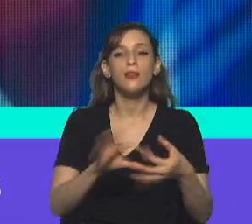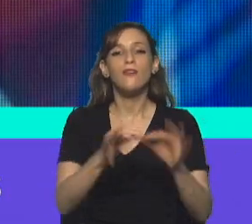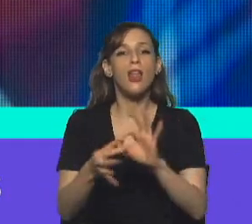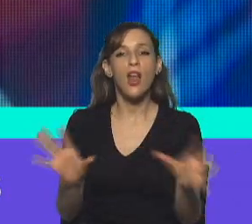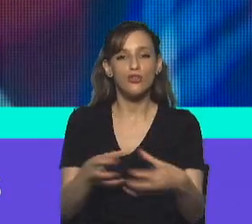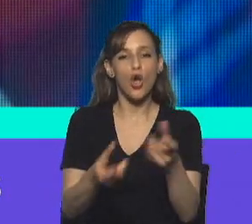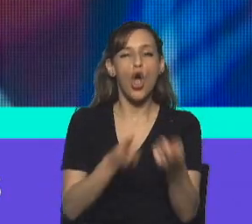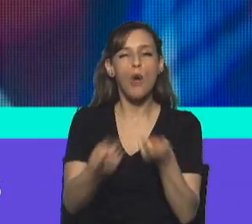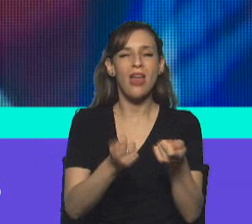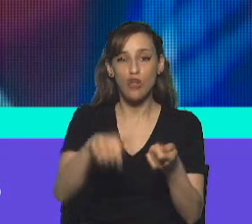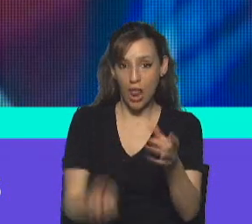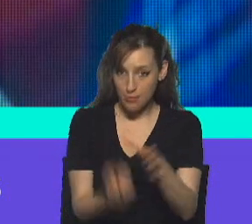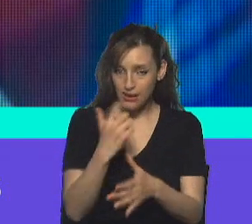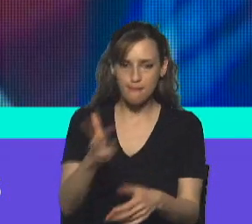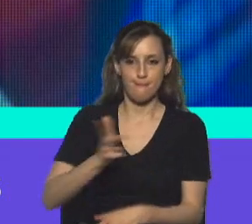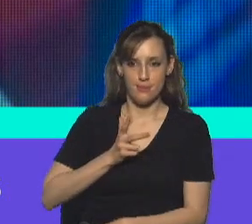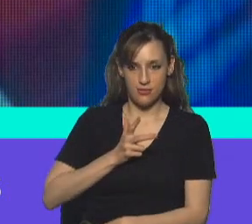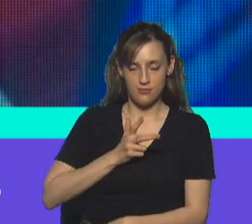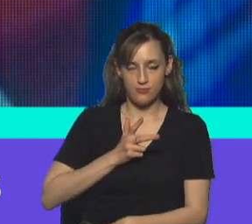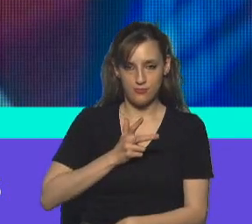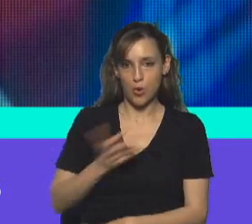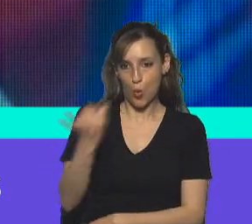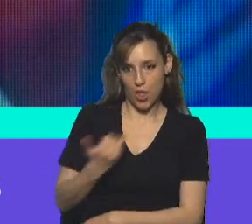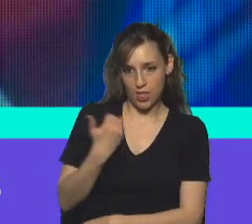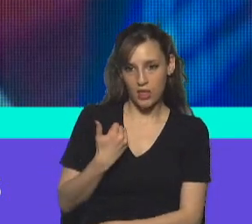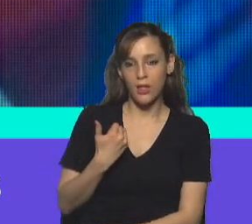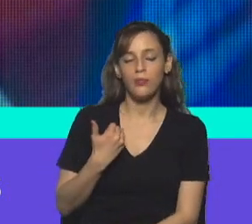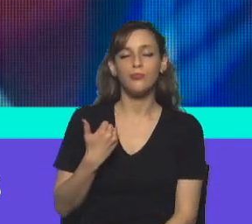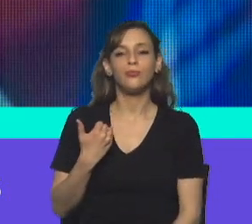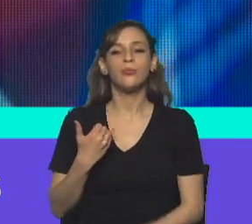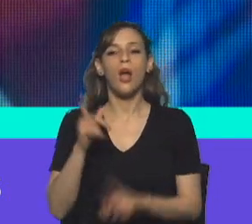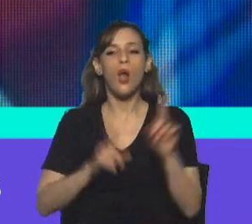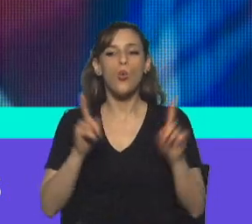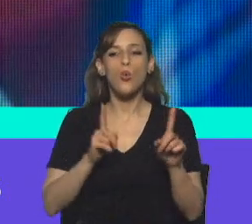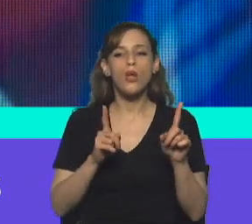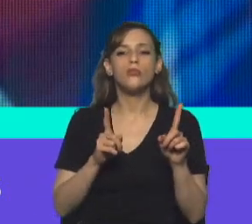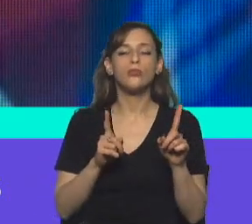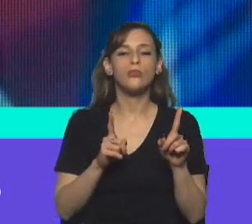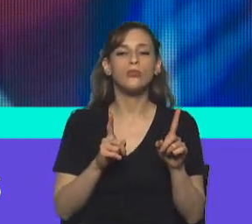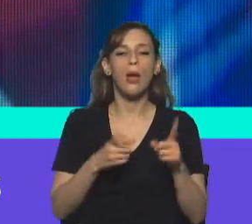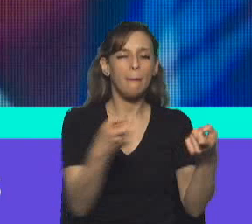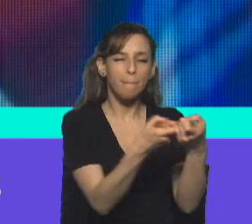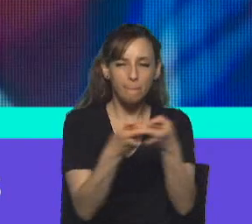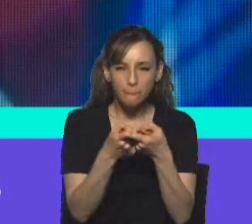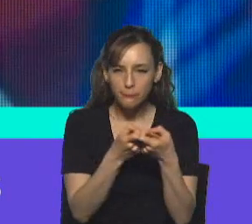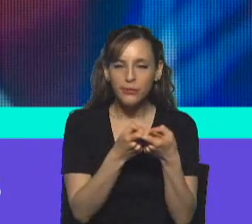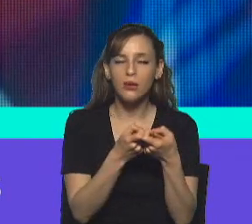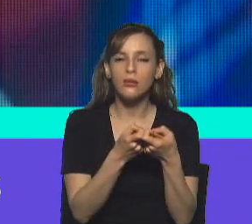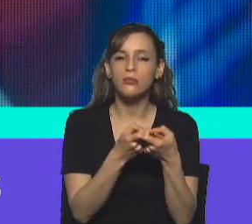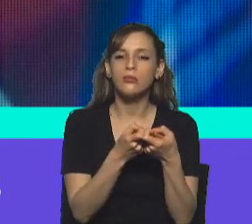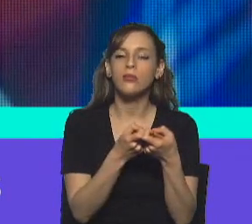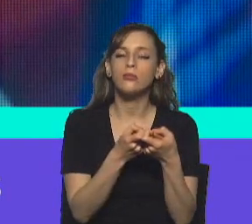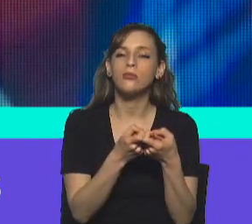mañana había autos servicios o mejor dicho mayoristas y distribuidores que estaban mandando a los negocios